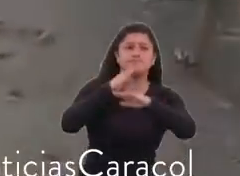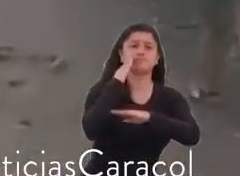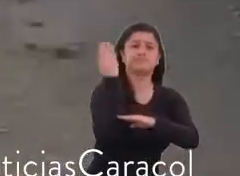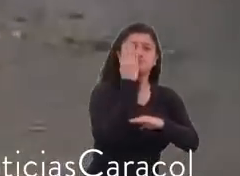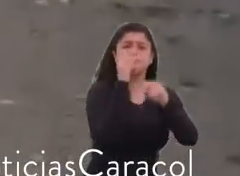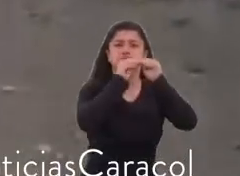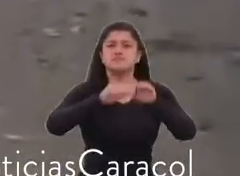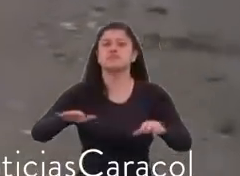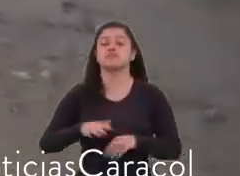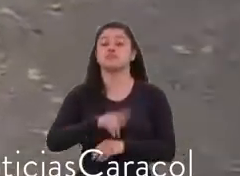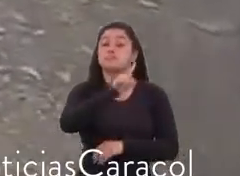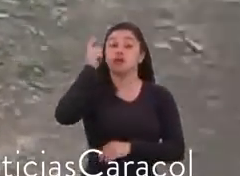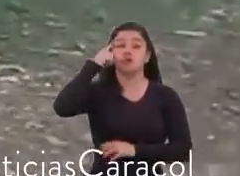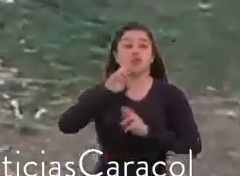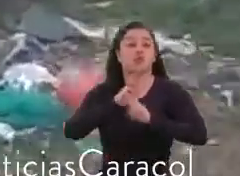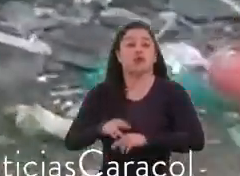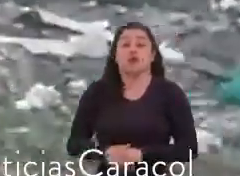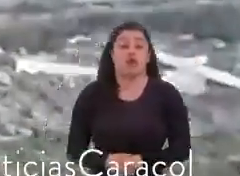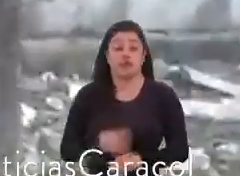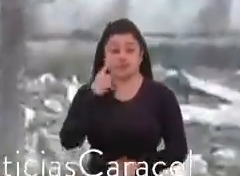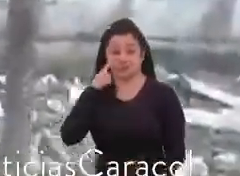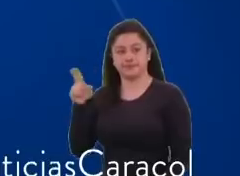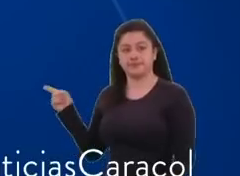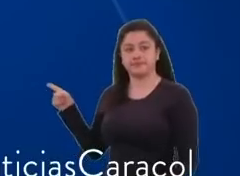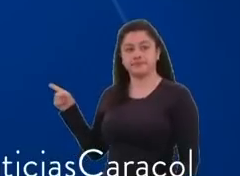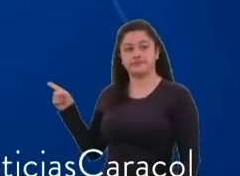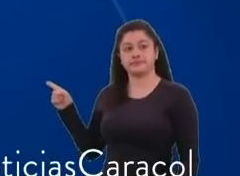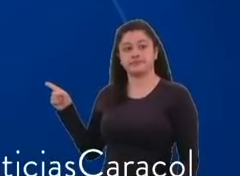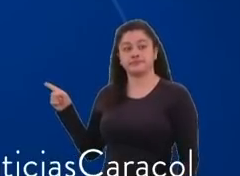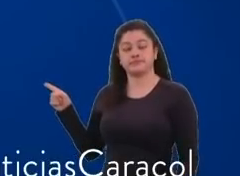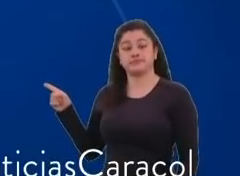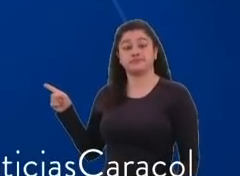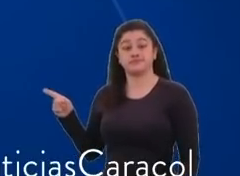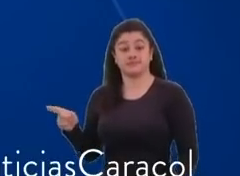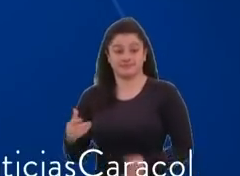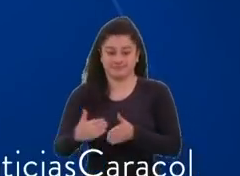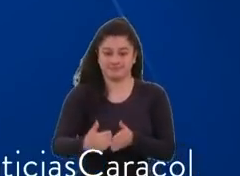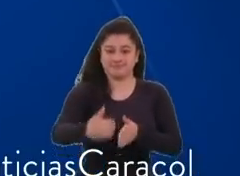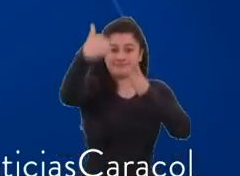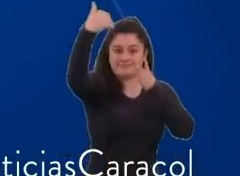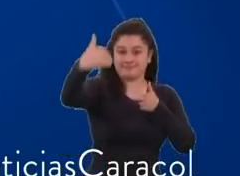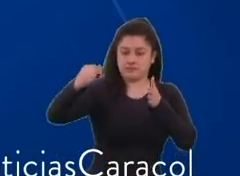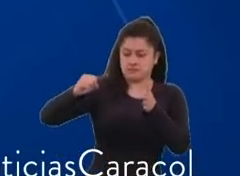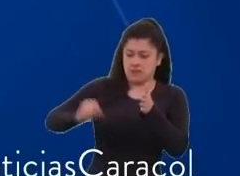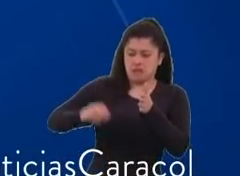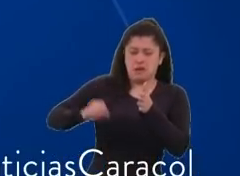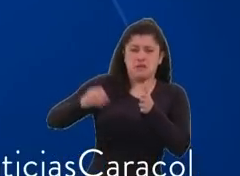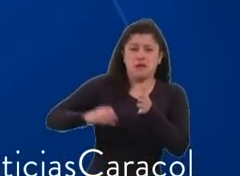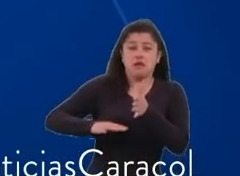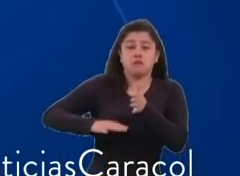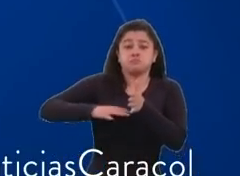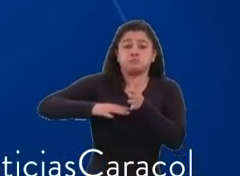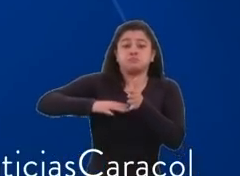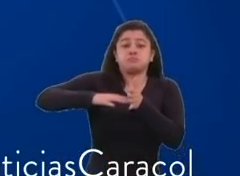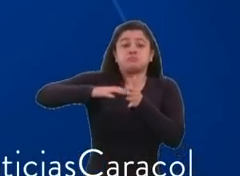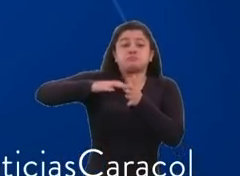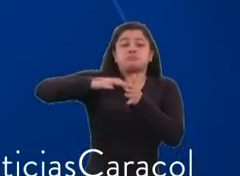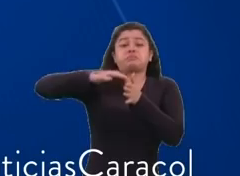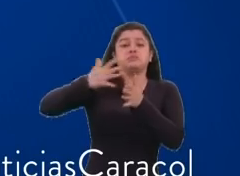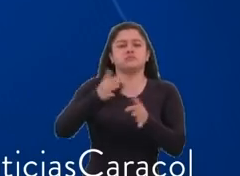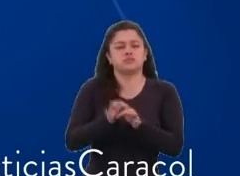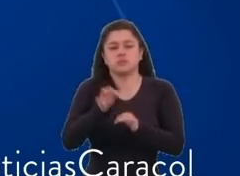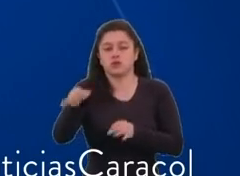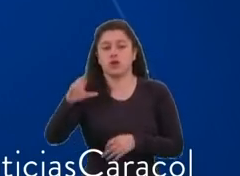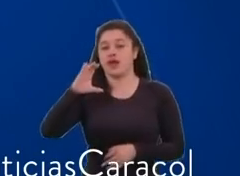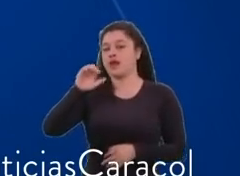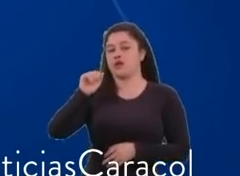Este es el muro que por años ayudó a contener las miles de toneladas de basura en el corregimiento de Capurganá. Mi gente, quería mostrarle la